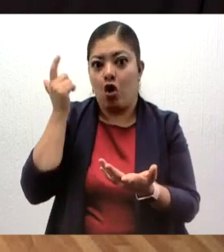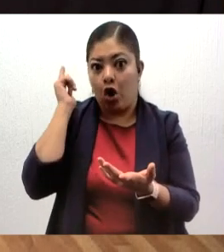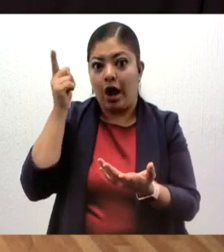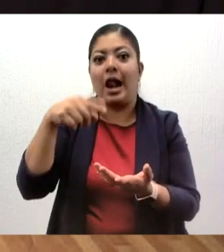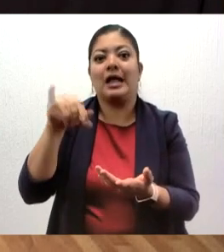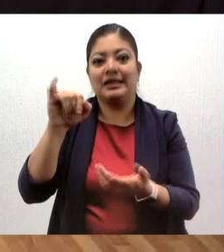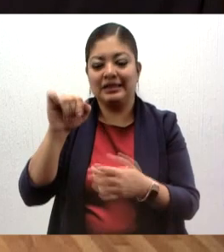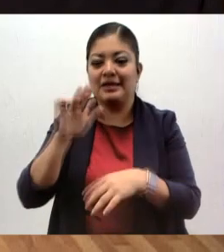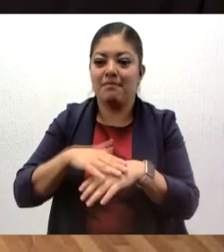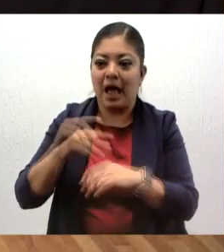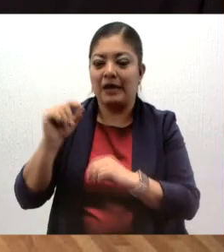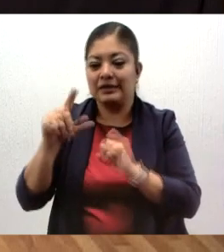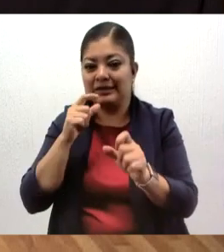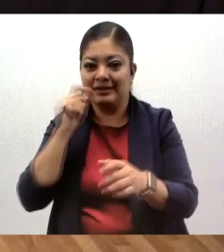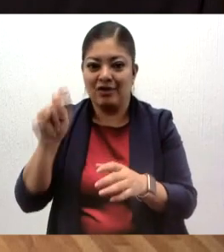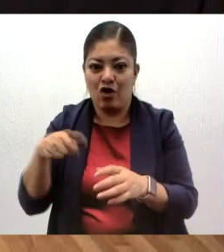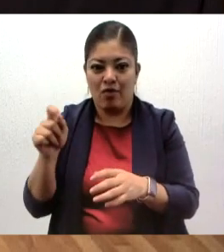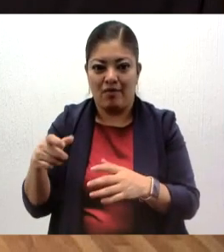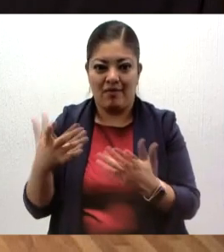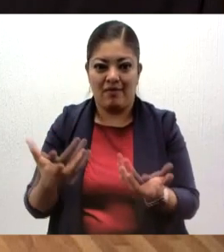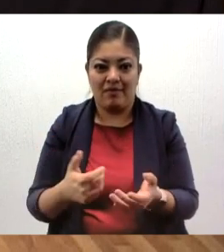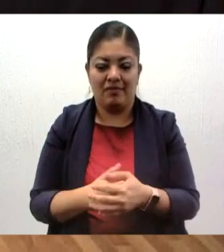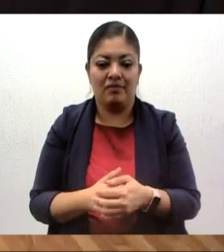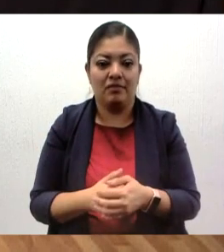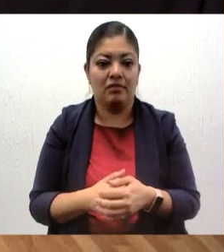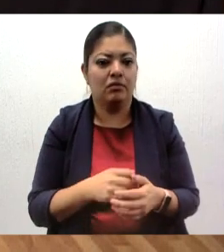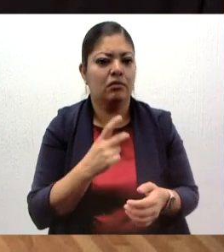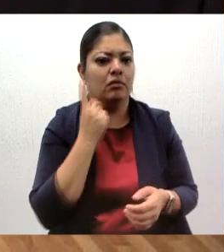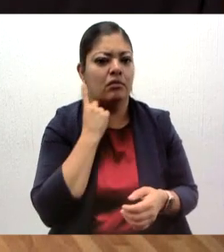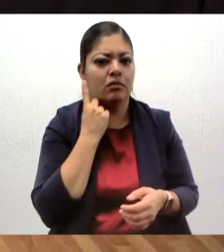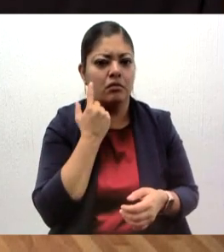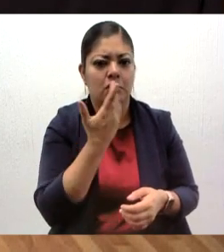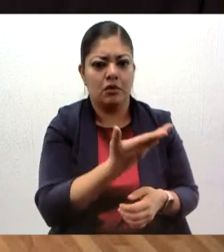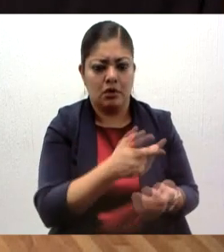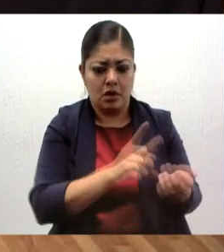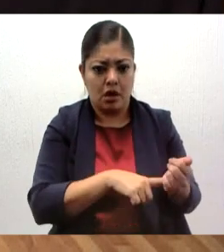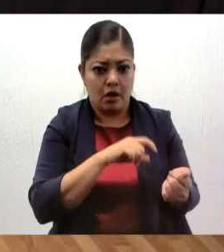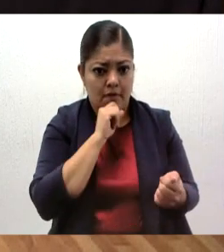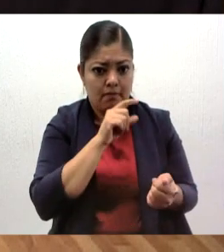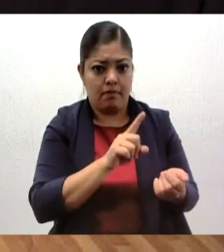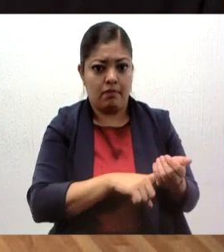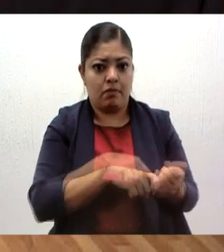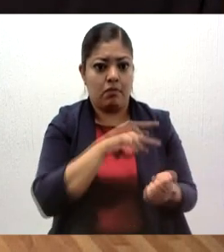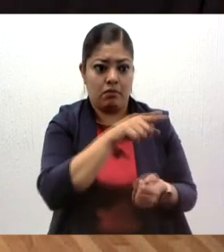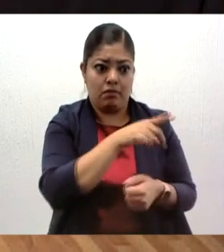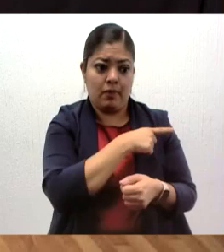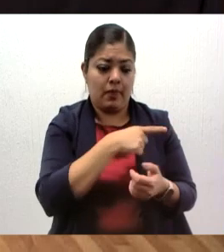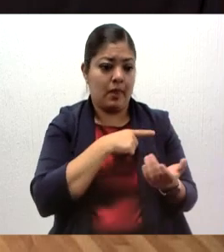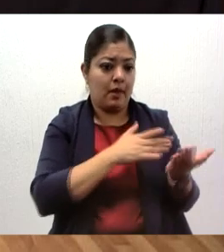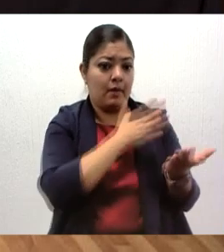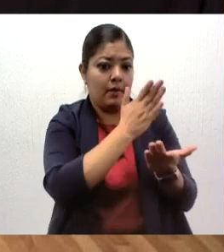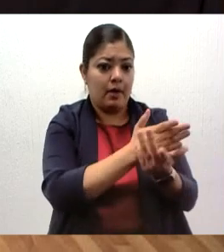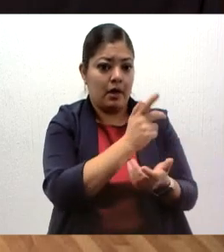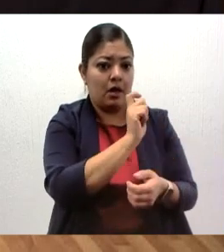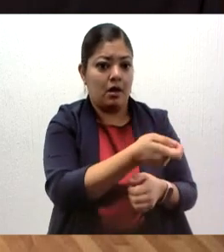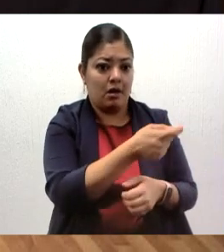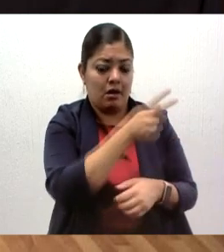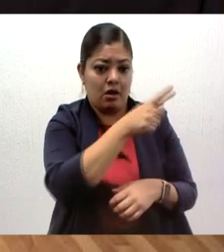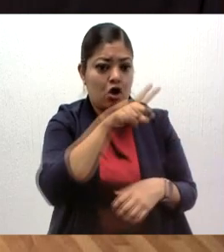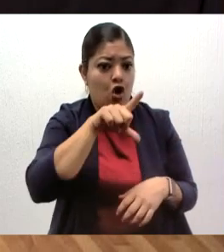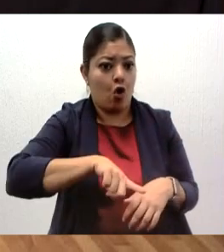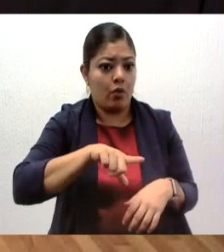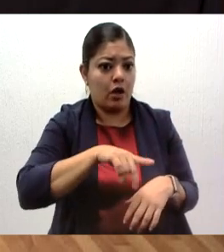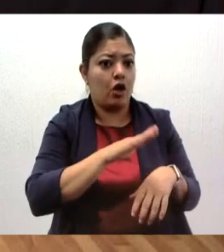letras altura planteado esto ya directamente al ejecutivo porque todo falta indicar que allá se negoció esta vez el